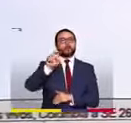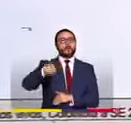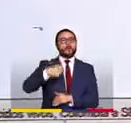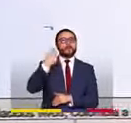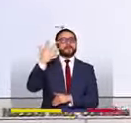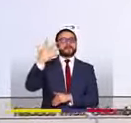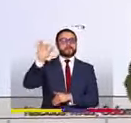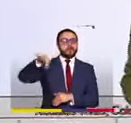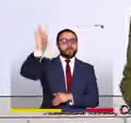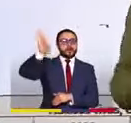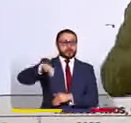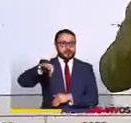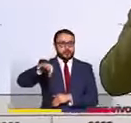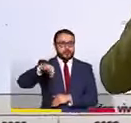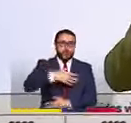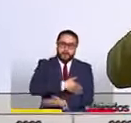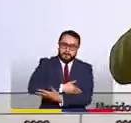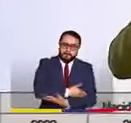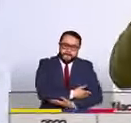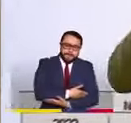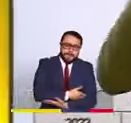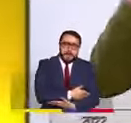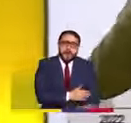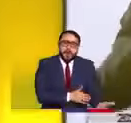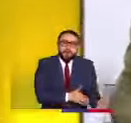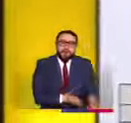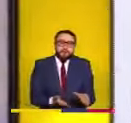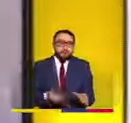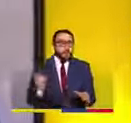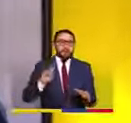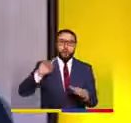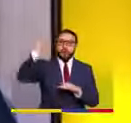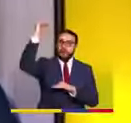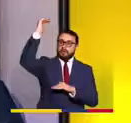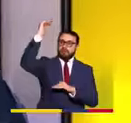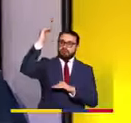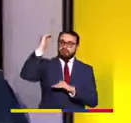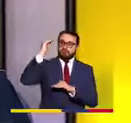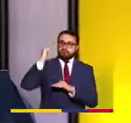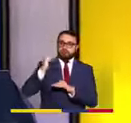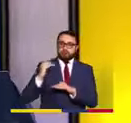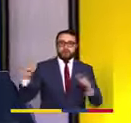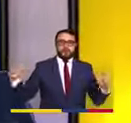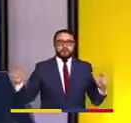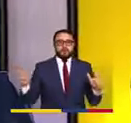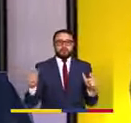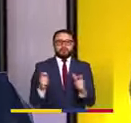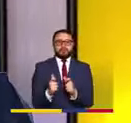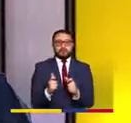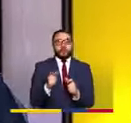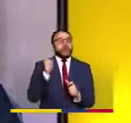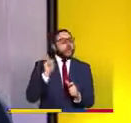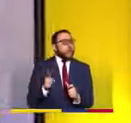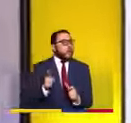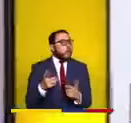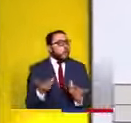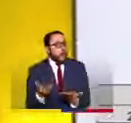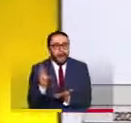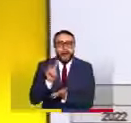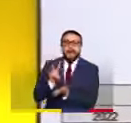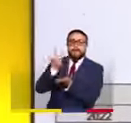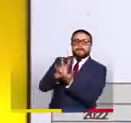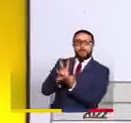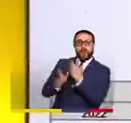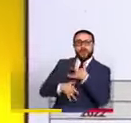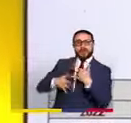38,5% de bebés que ya no mueren, que dejaron de morir gracias al cambio del modelo de salud